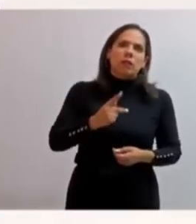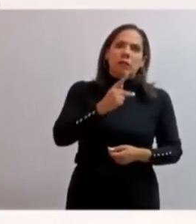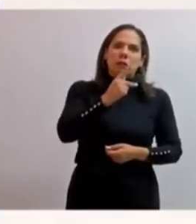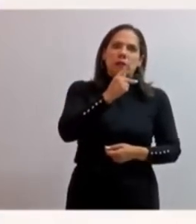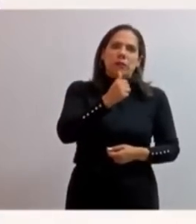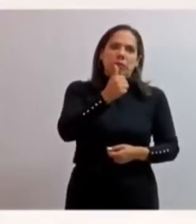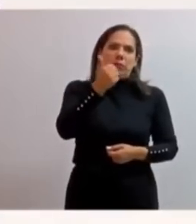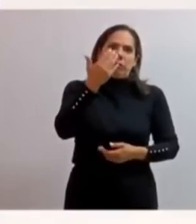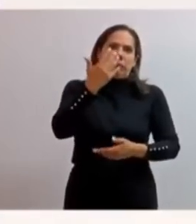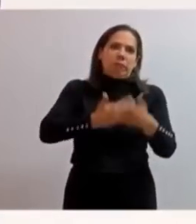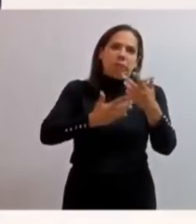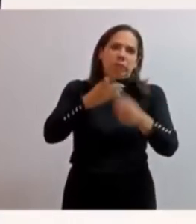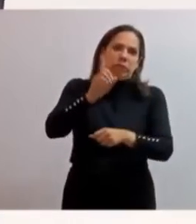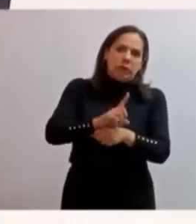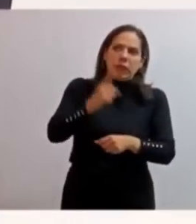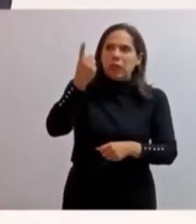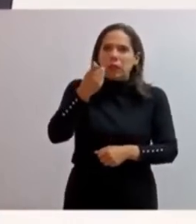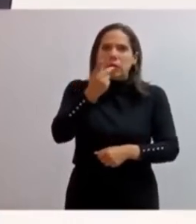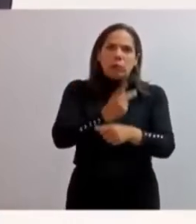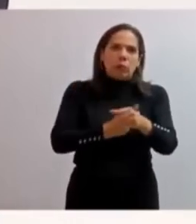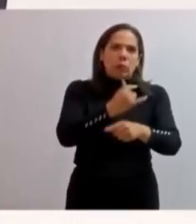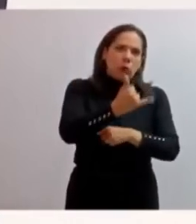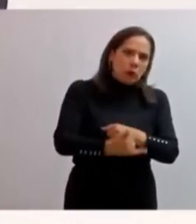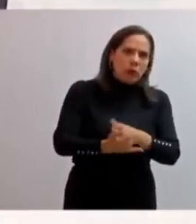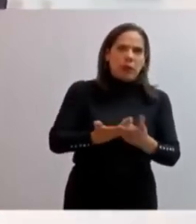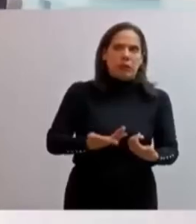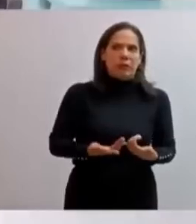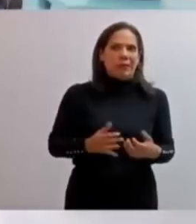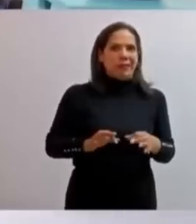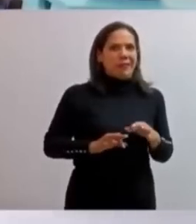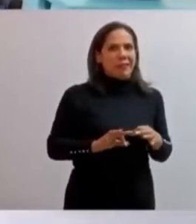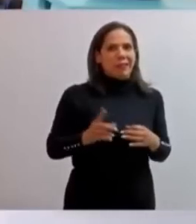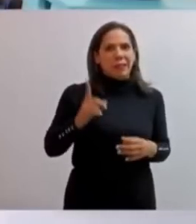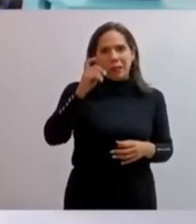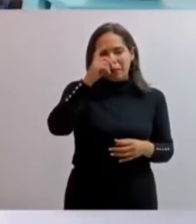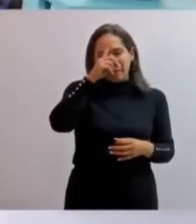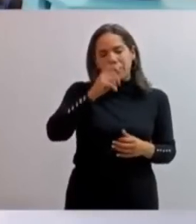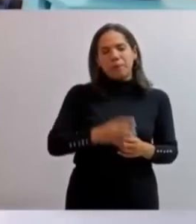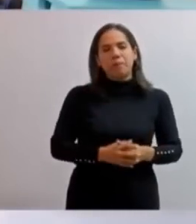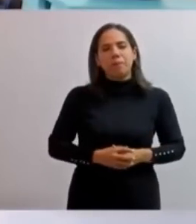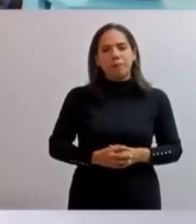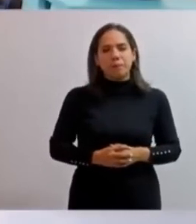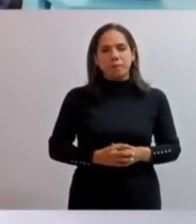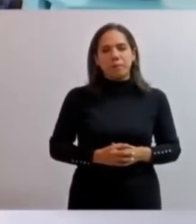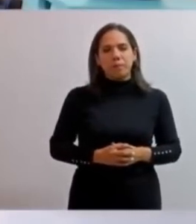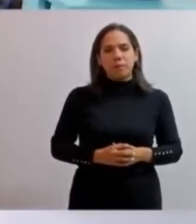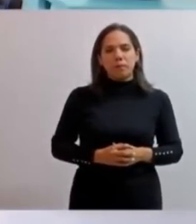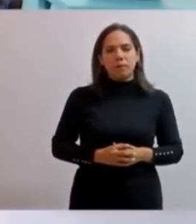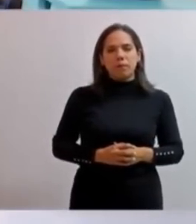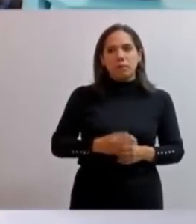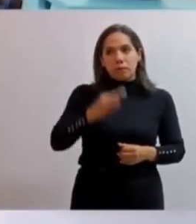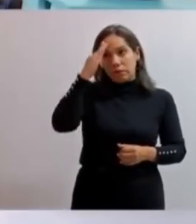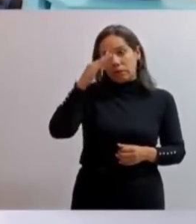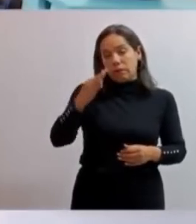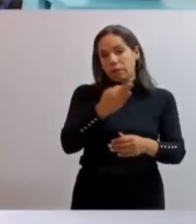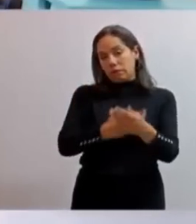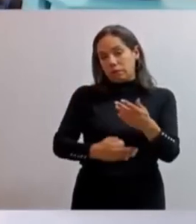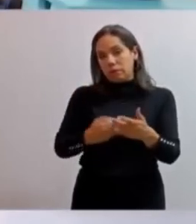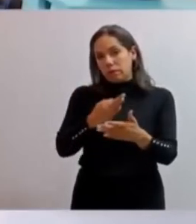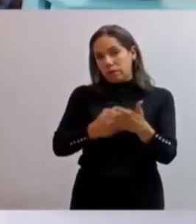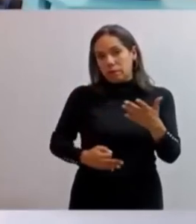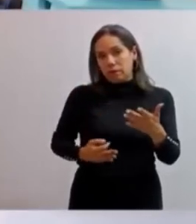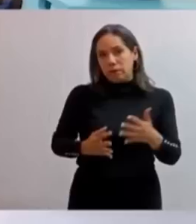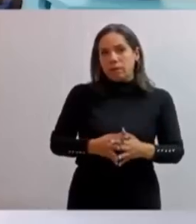en un trabajo administrativo? ¿Qué lectura le da eso? Es que el proyecto no necesariamente tiene